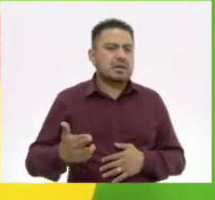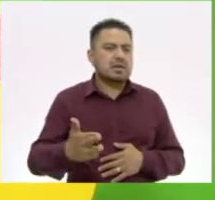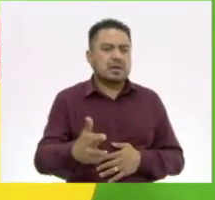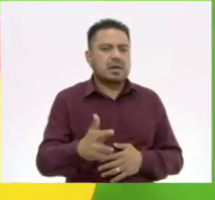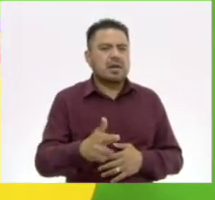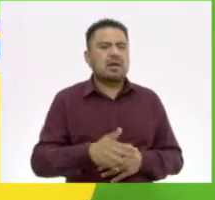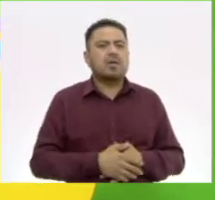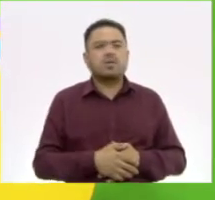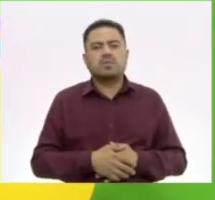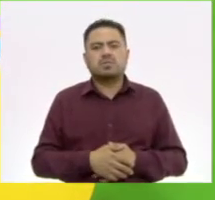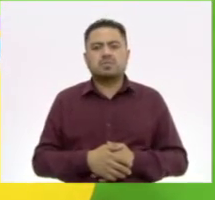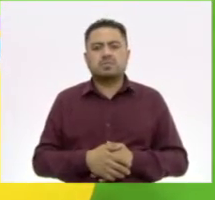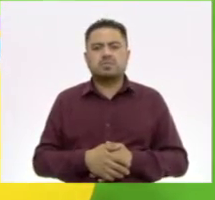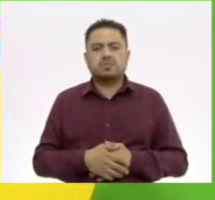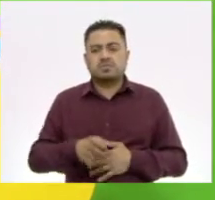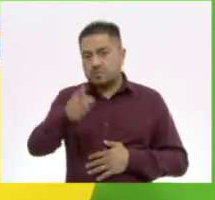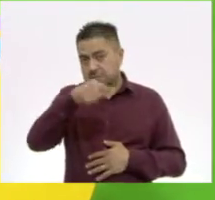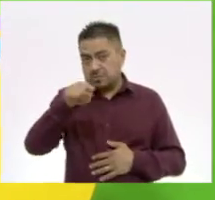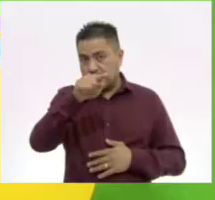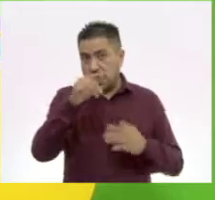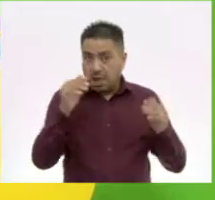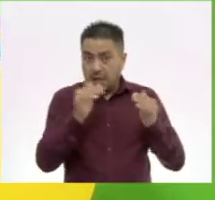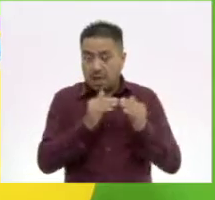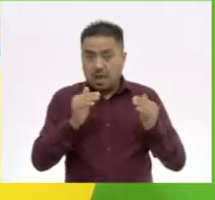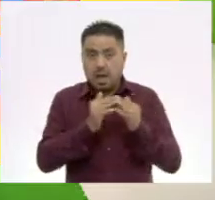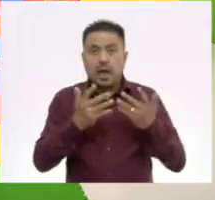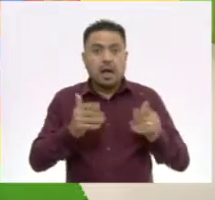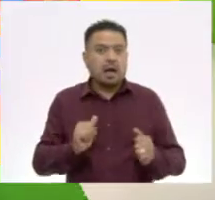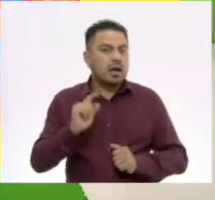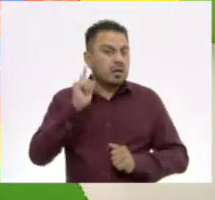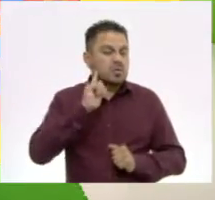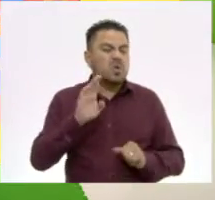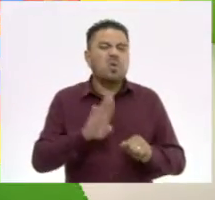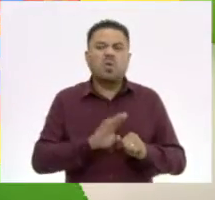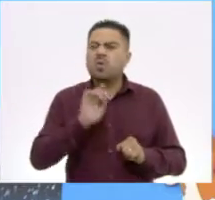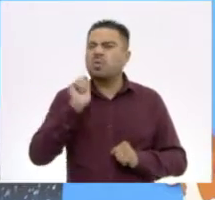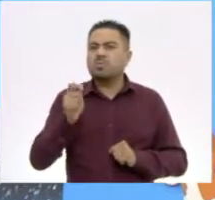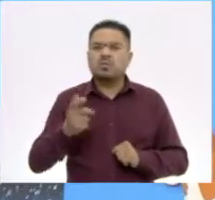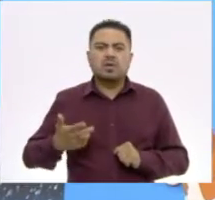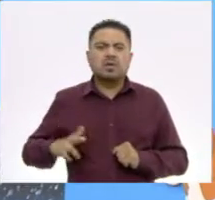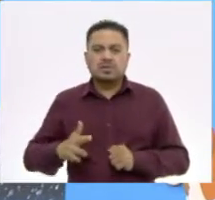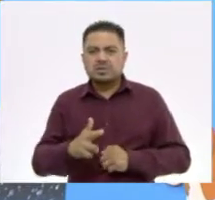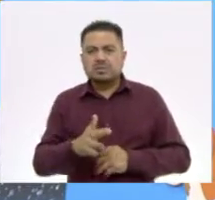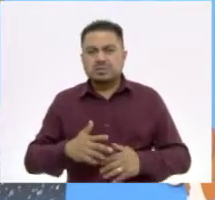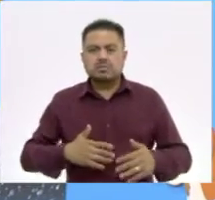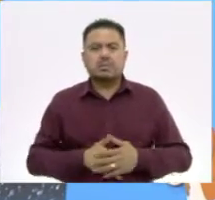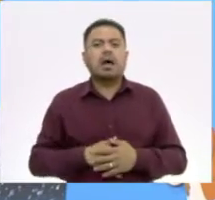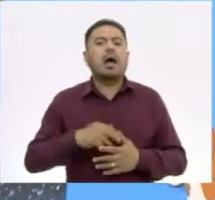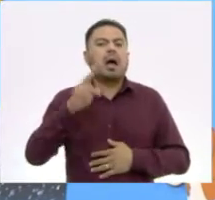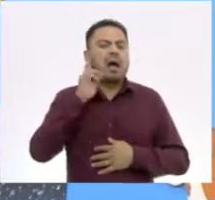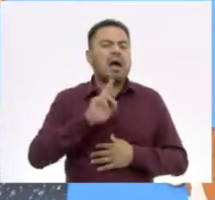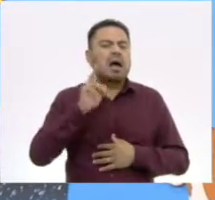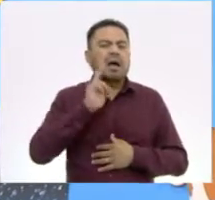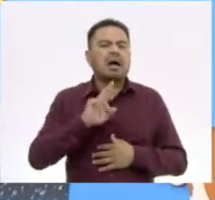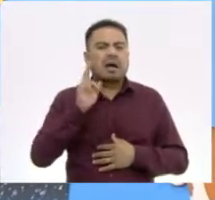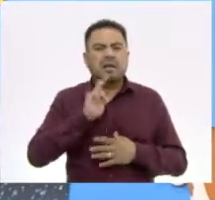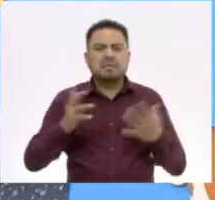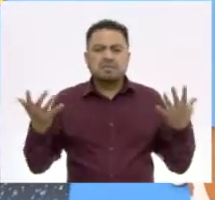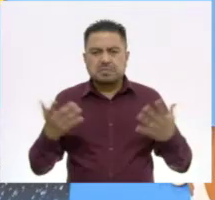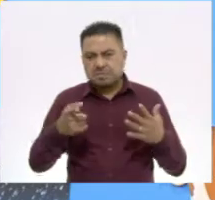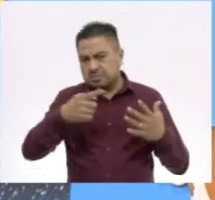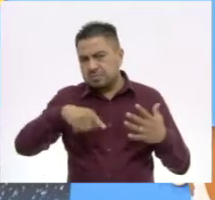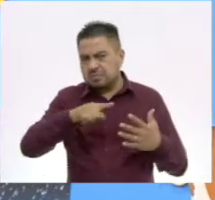río ustedes allí en casa han escuchado cómo suena el río a ver intenten